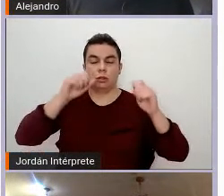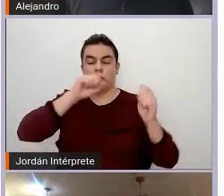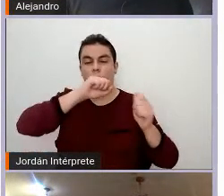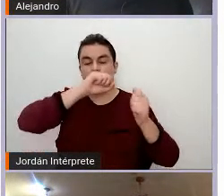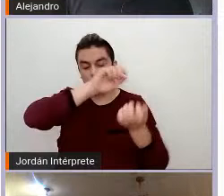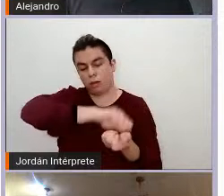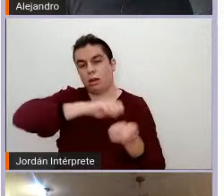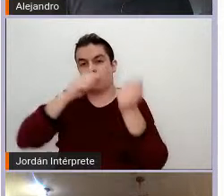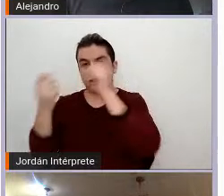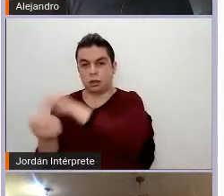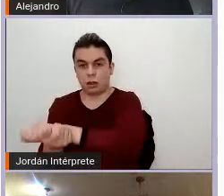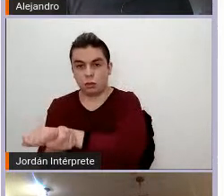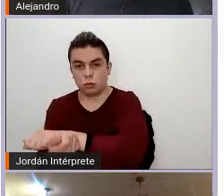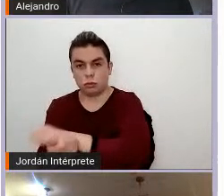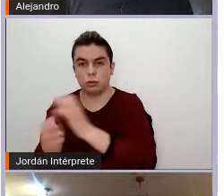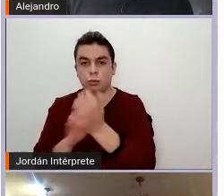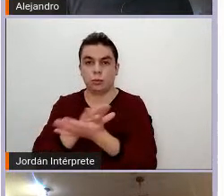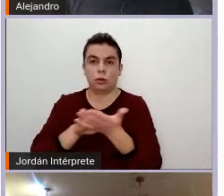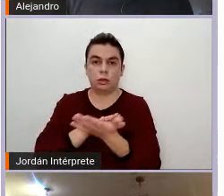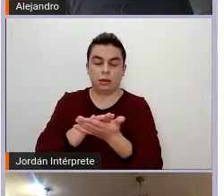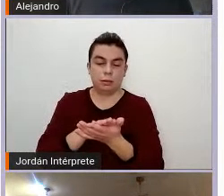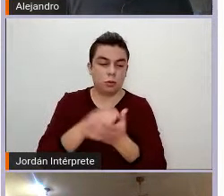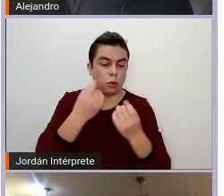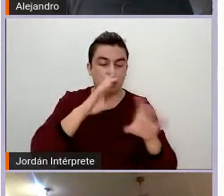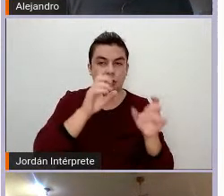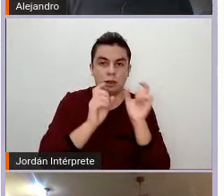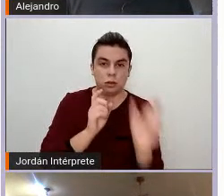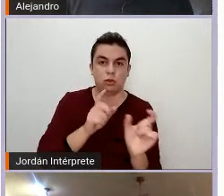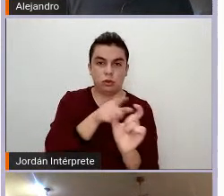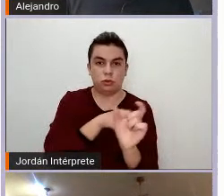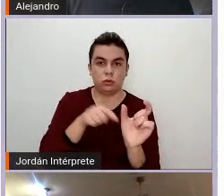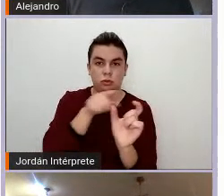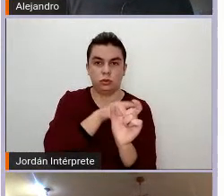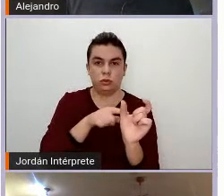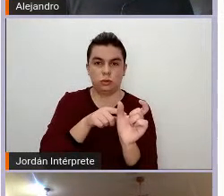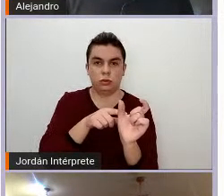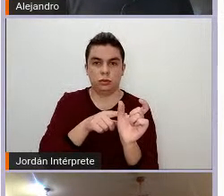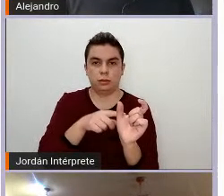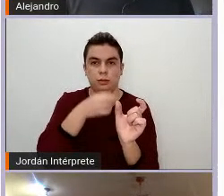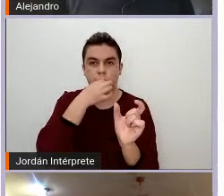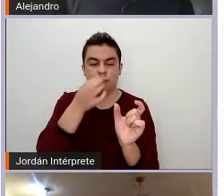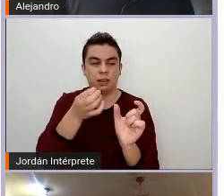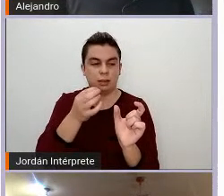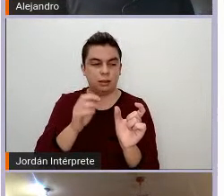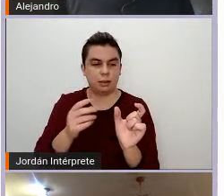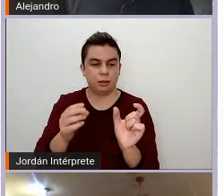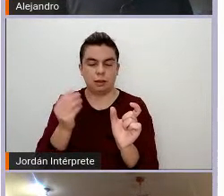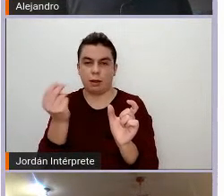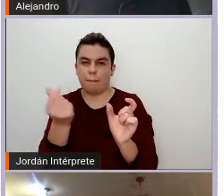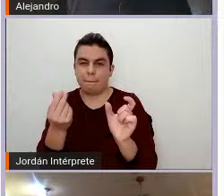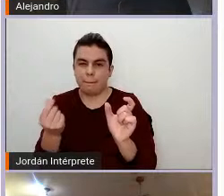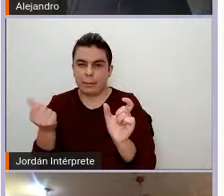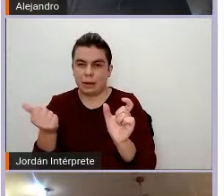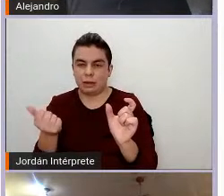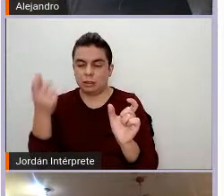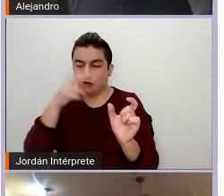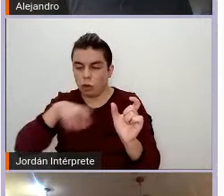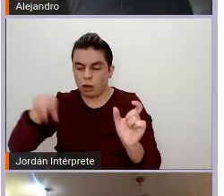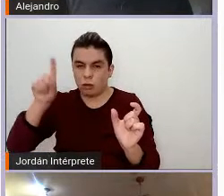que el significado de cualquier signo lingüístico corresponde a su tradición en algún signo alternativo adicional,